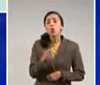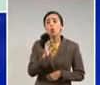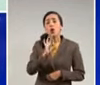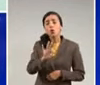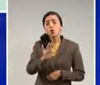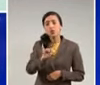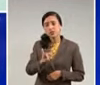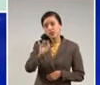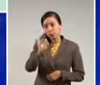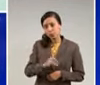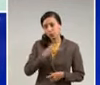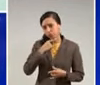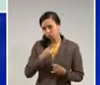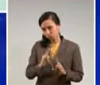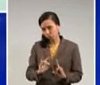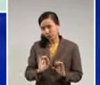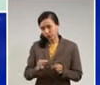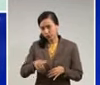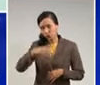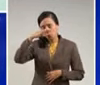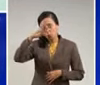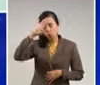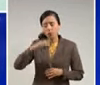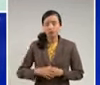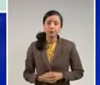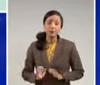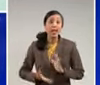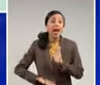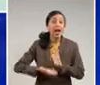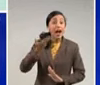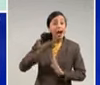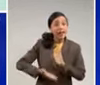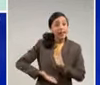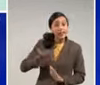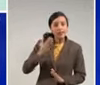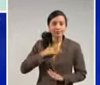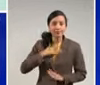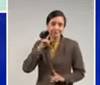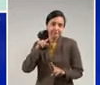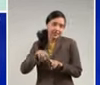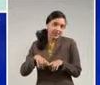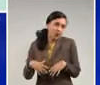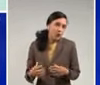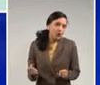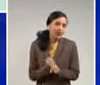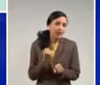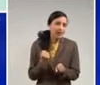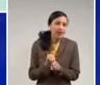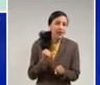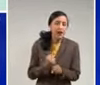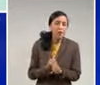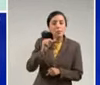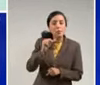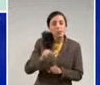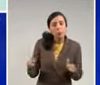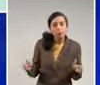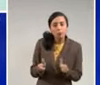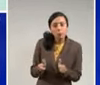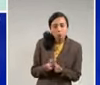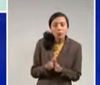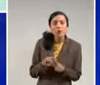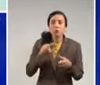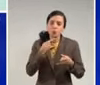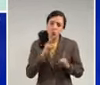0,86%. Alta para nuestros propósitos, que trabajamos para que realmente cada vez fallezcan menos